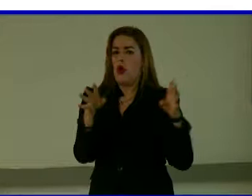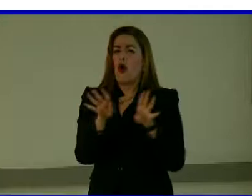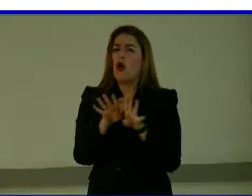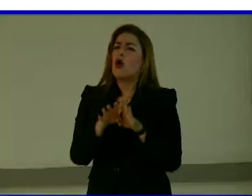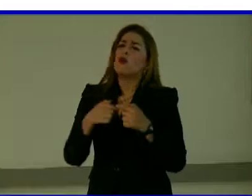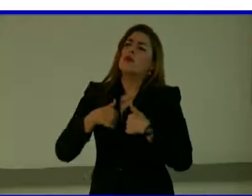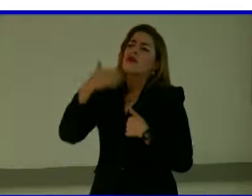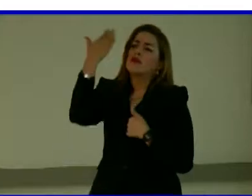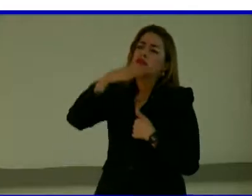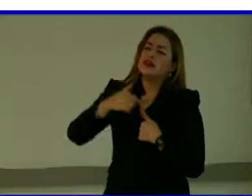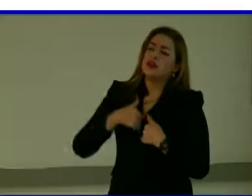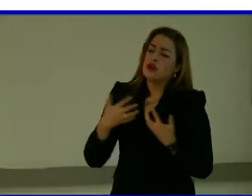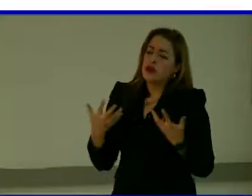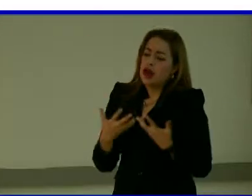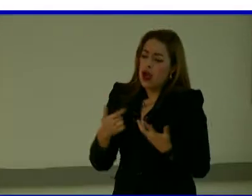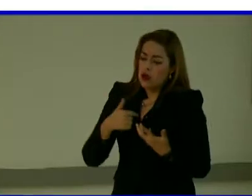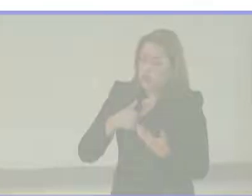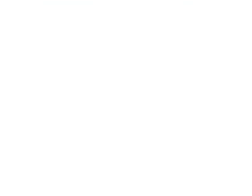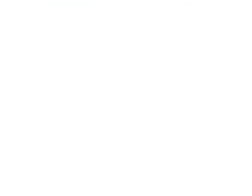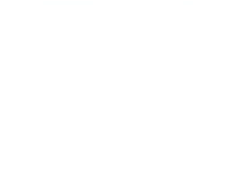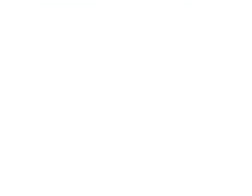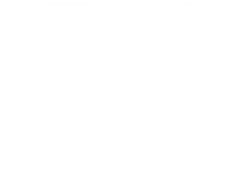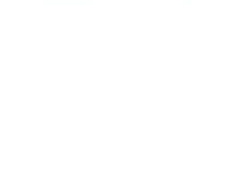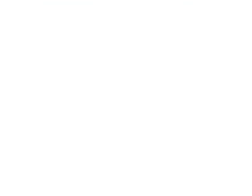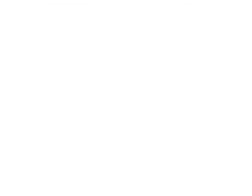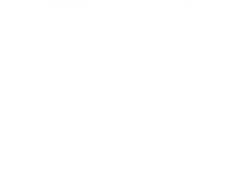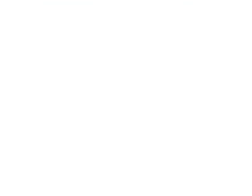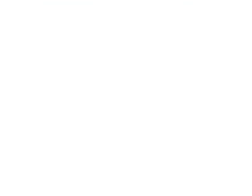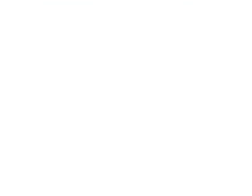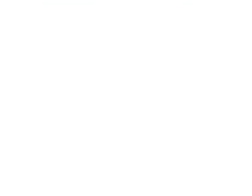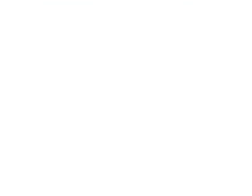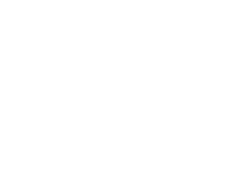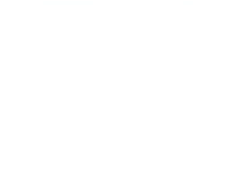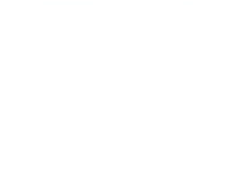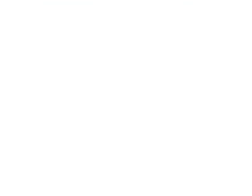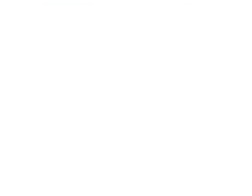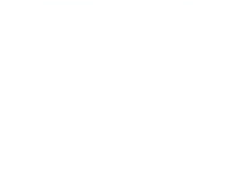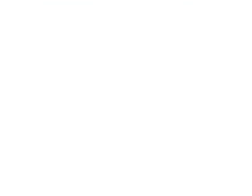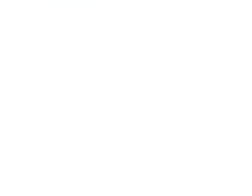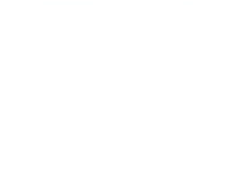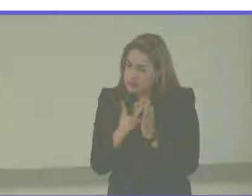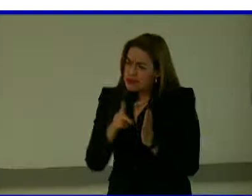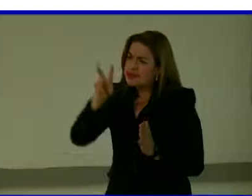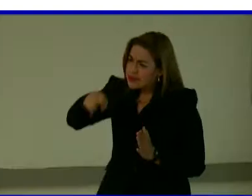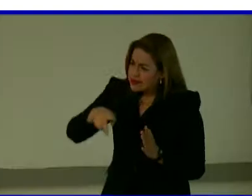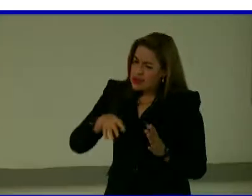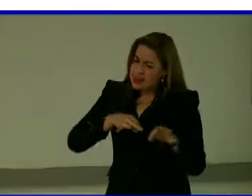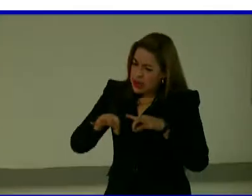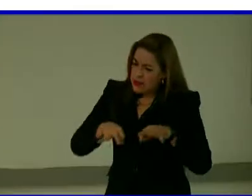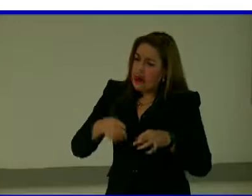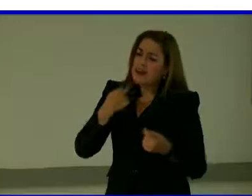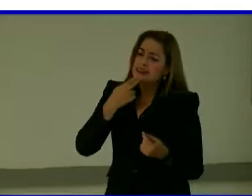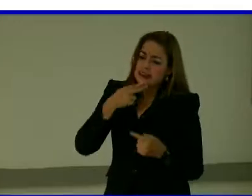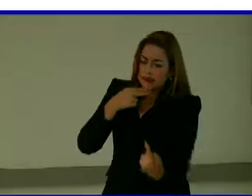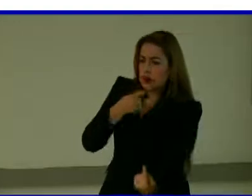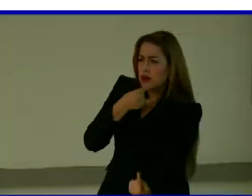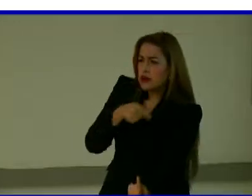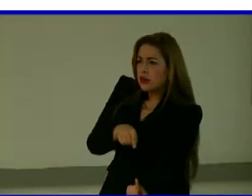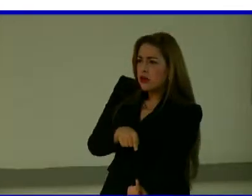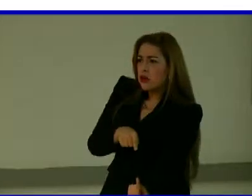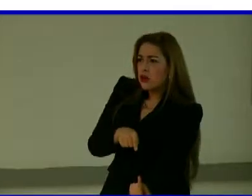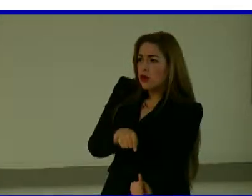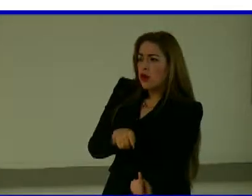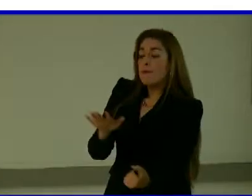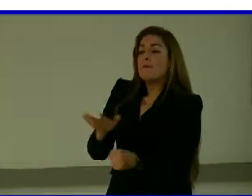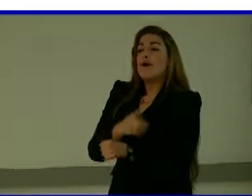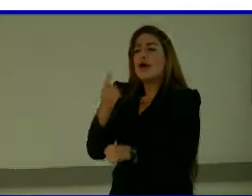¿Cómo sabemos si la metodología educativa que estoy usando y el enfoque que estoy usando funciona? Porque la